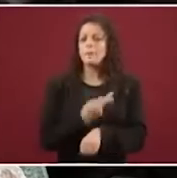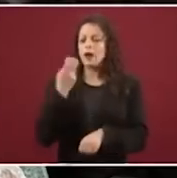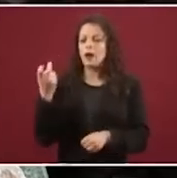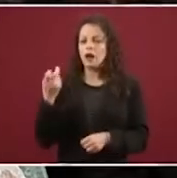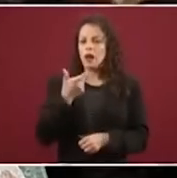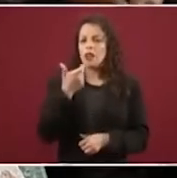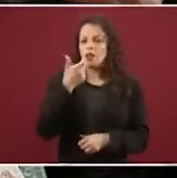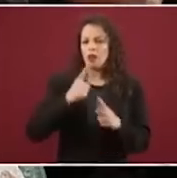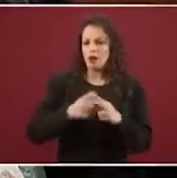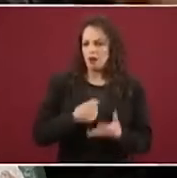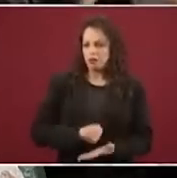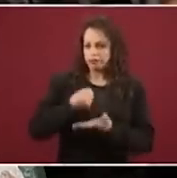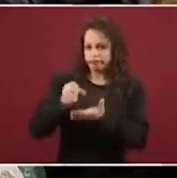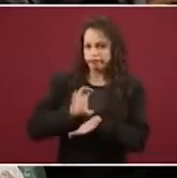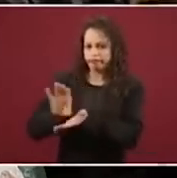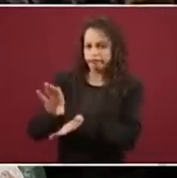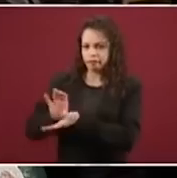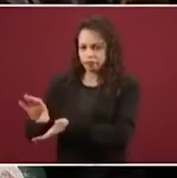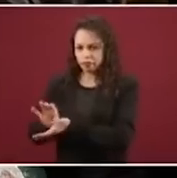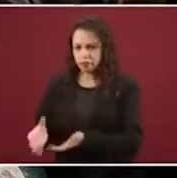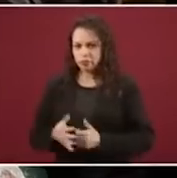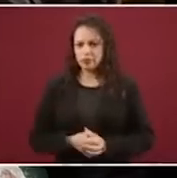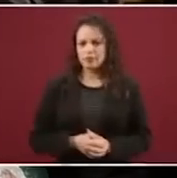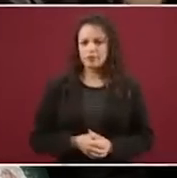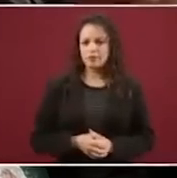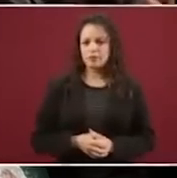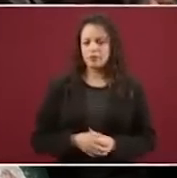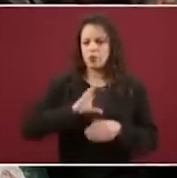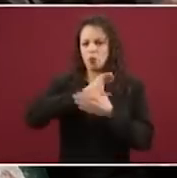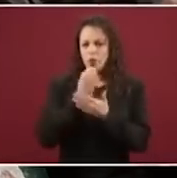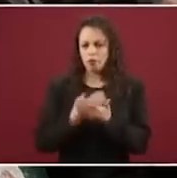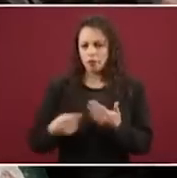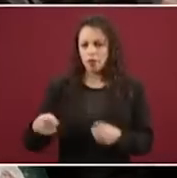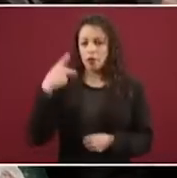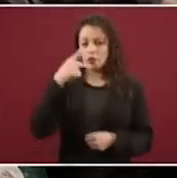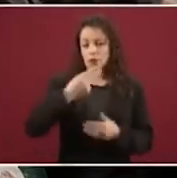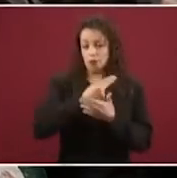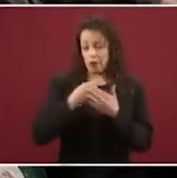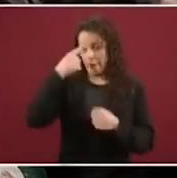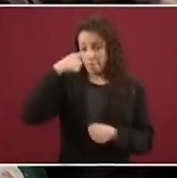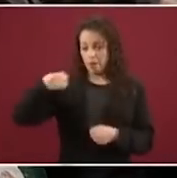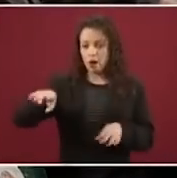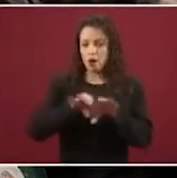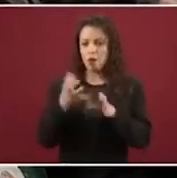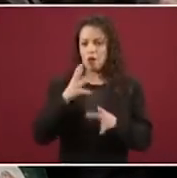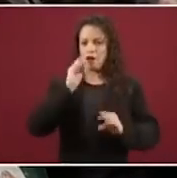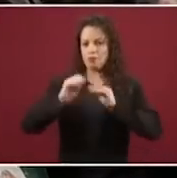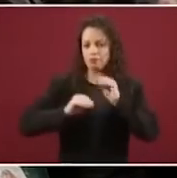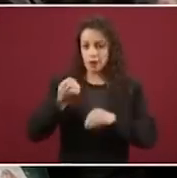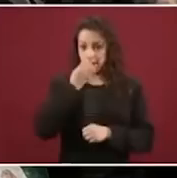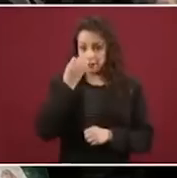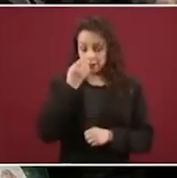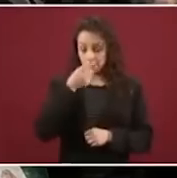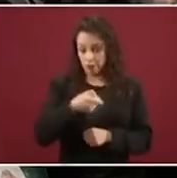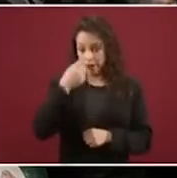ese dinero, qué pasó con las licitaciones, con el diseño de la primera y segunda etapa, justamente para que las escuelas tuvieran